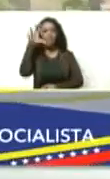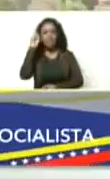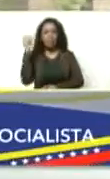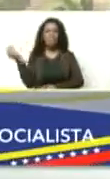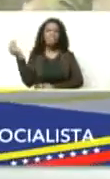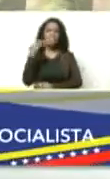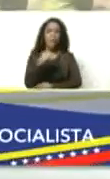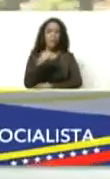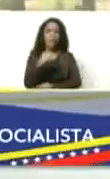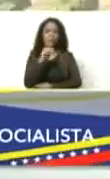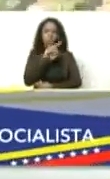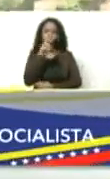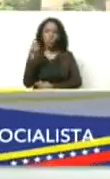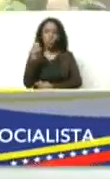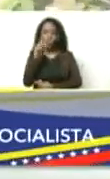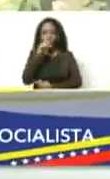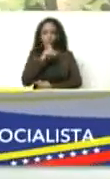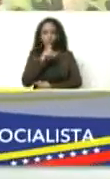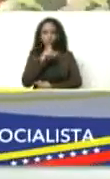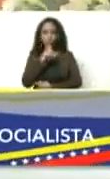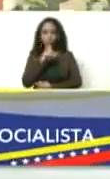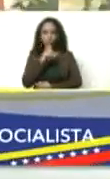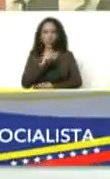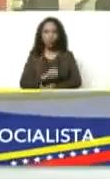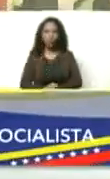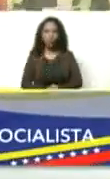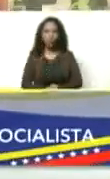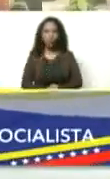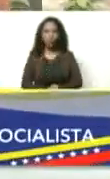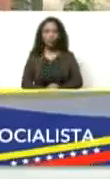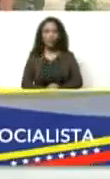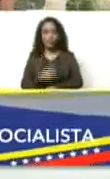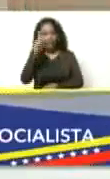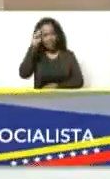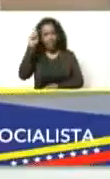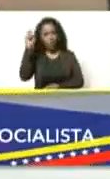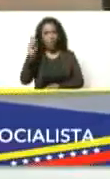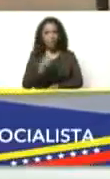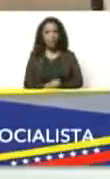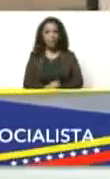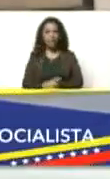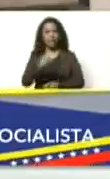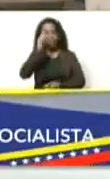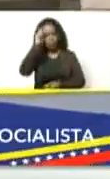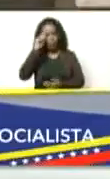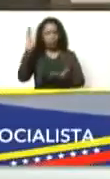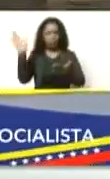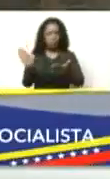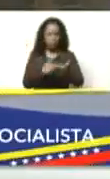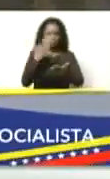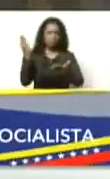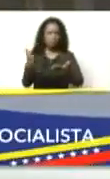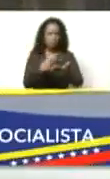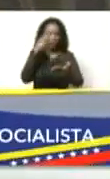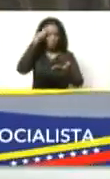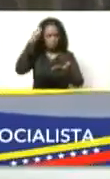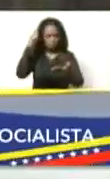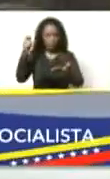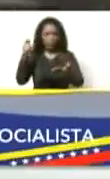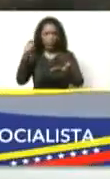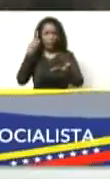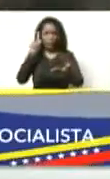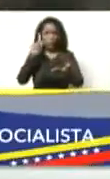más 200 años, Castro Soteldo, de teorías y teorías, y teorías de